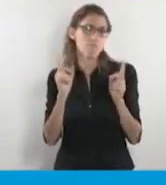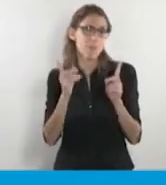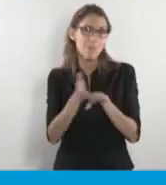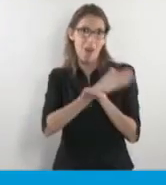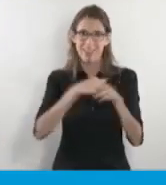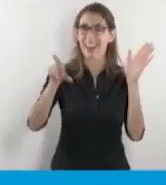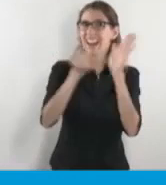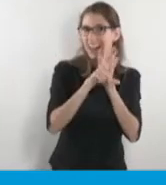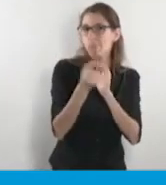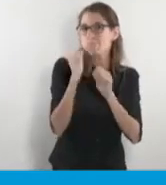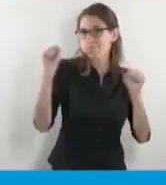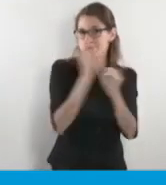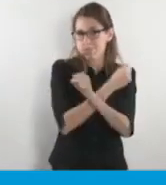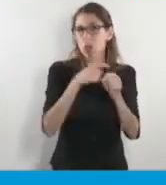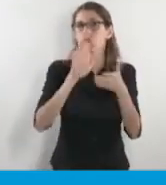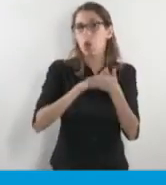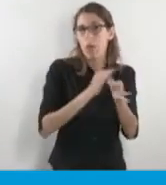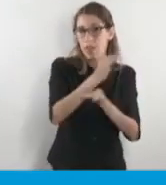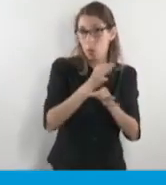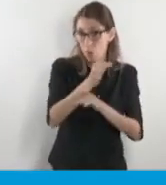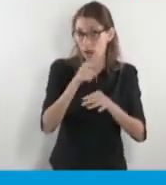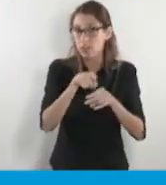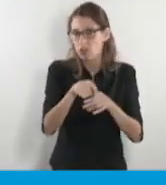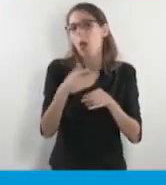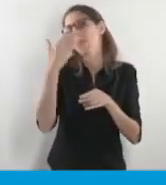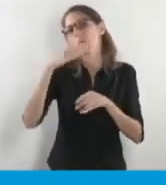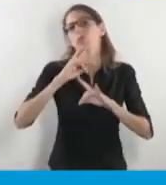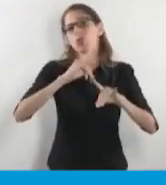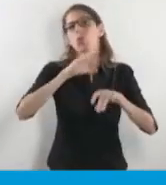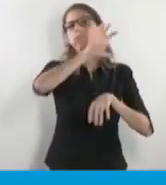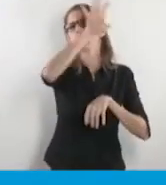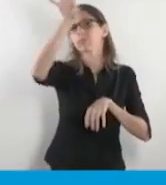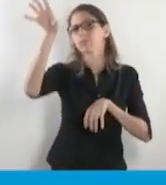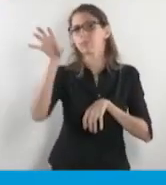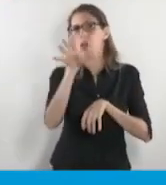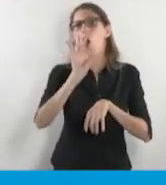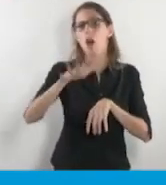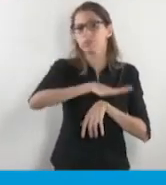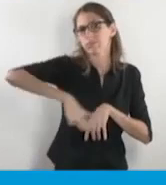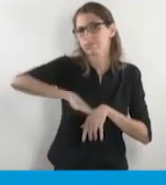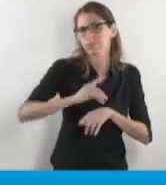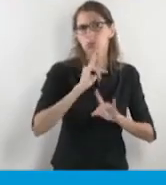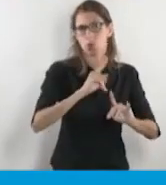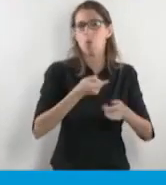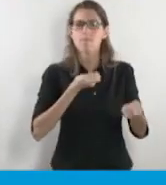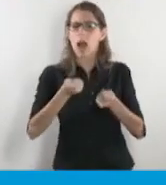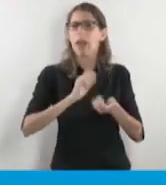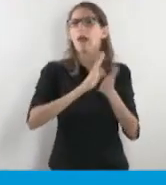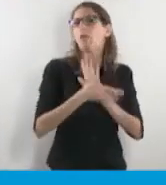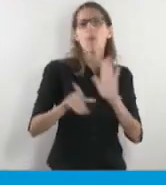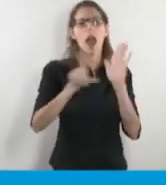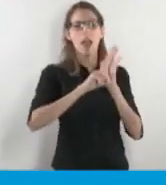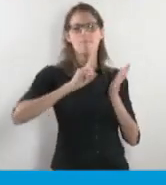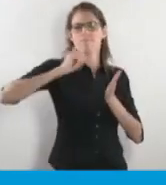educación en argentina que está distribuida en cada jurisdicción y cada jurisdicción puede legislar sobre sobre su